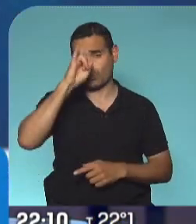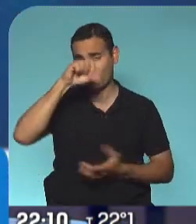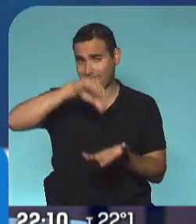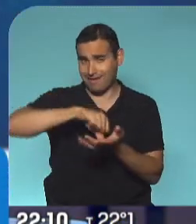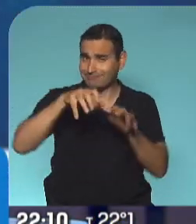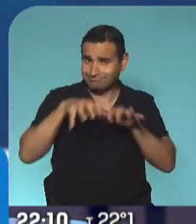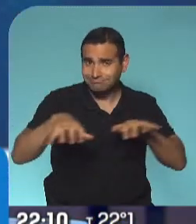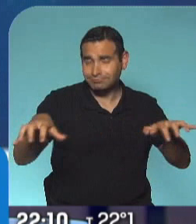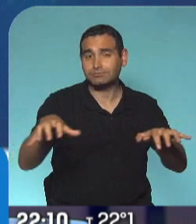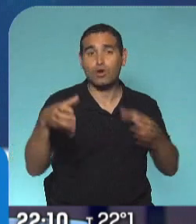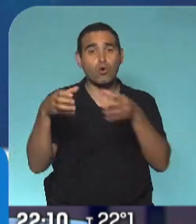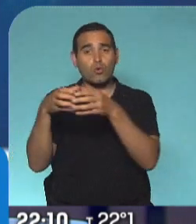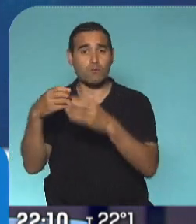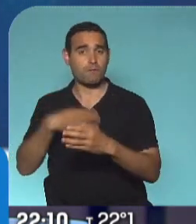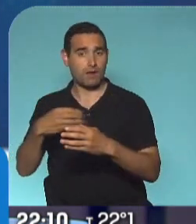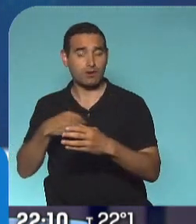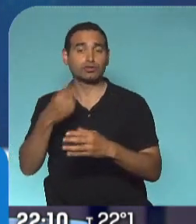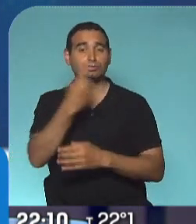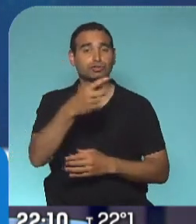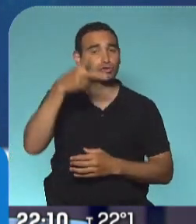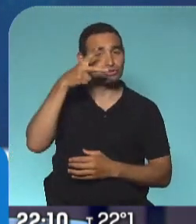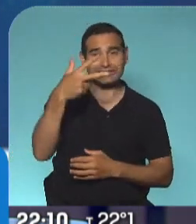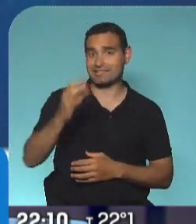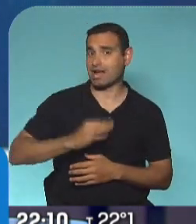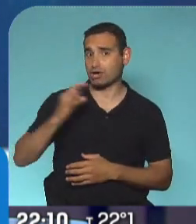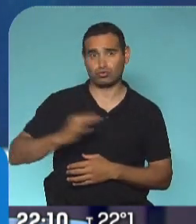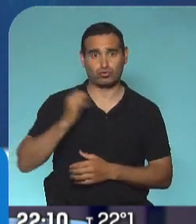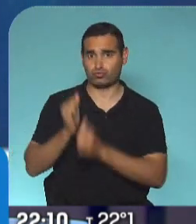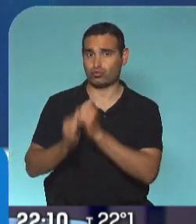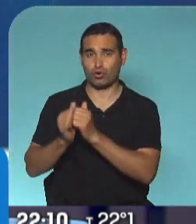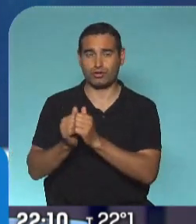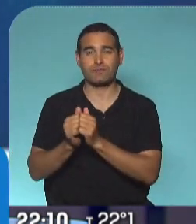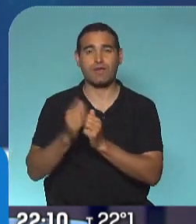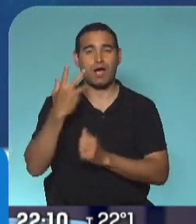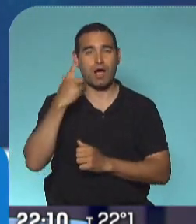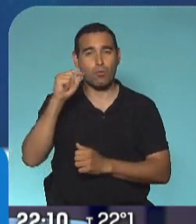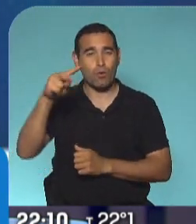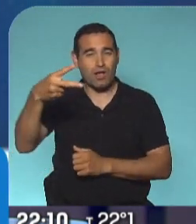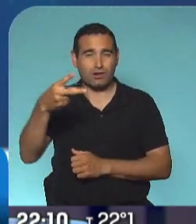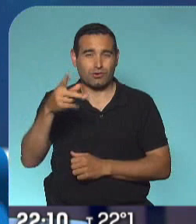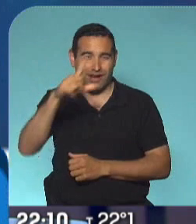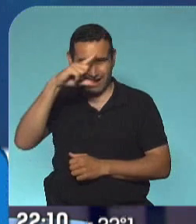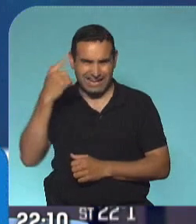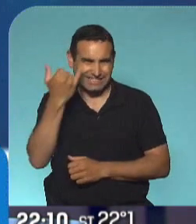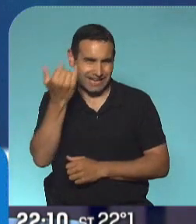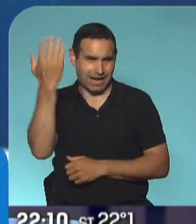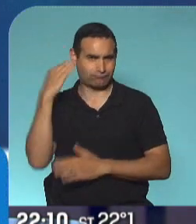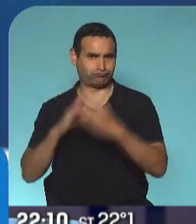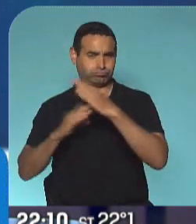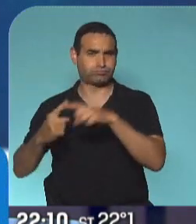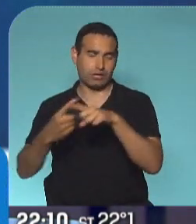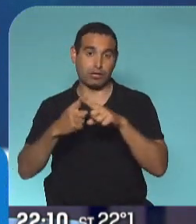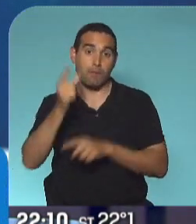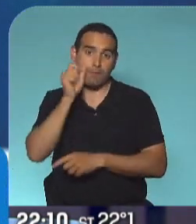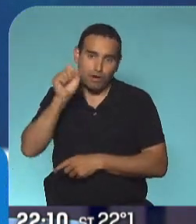el cual el Partido Nacional, bueno, tiene 183 años de historia. El bisabuelo de Lacalle Pou ya era dirigente importante y el padre